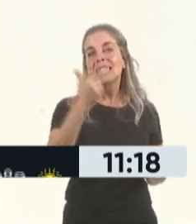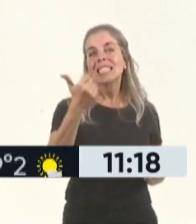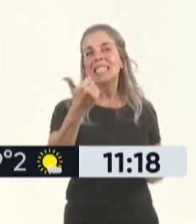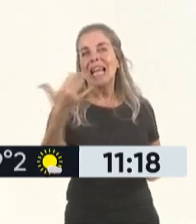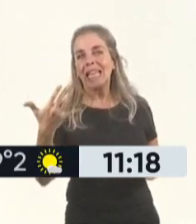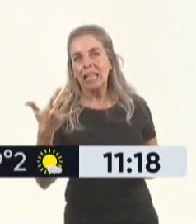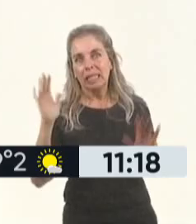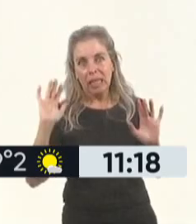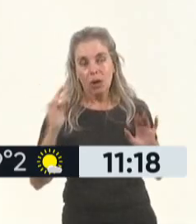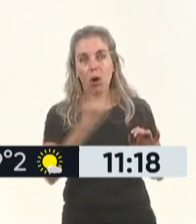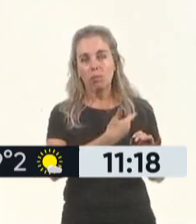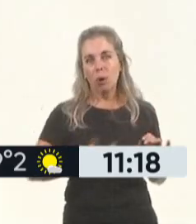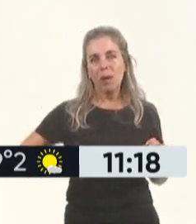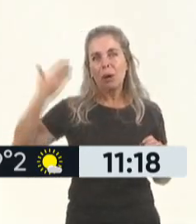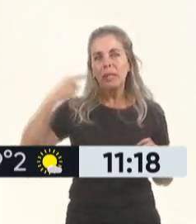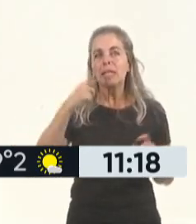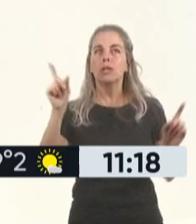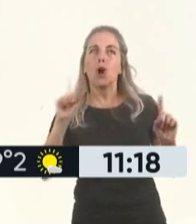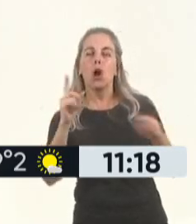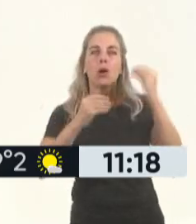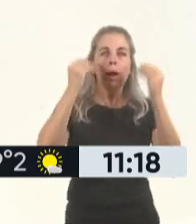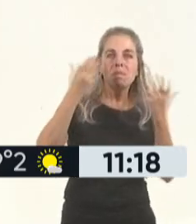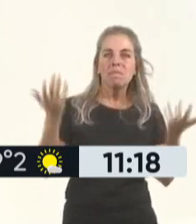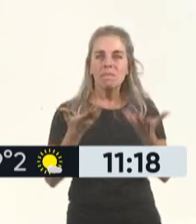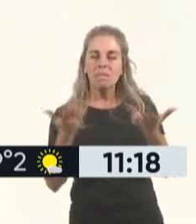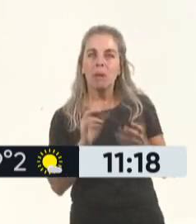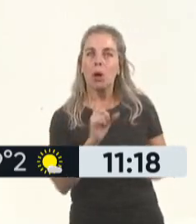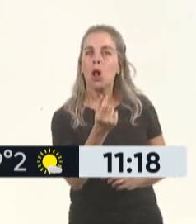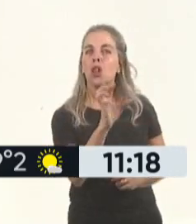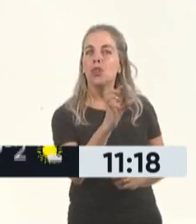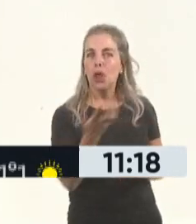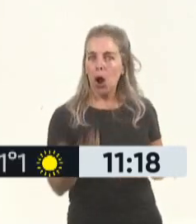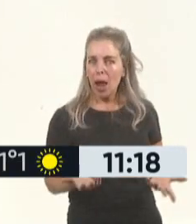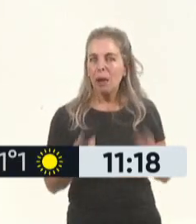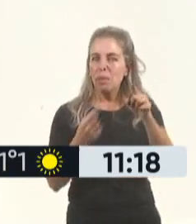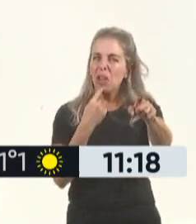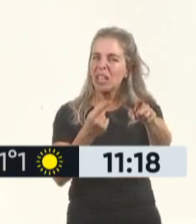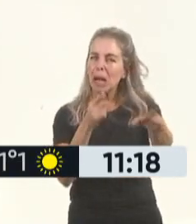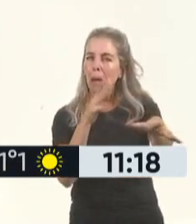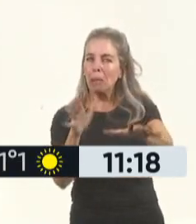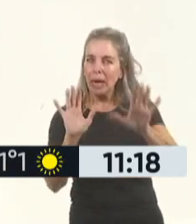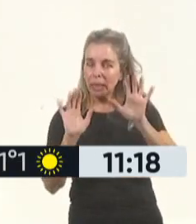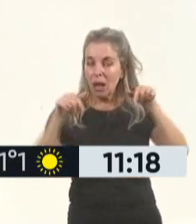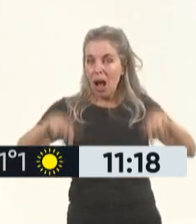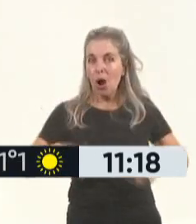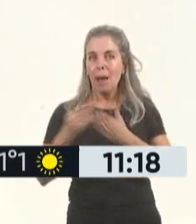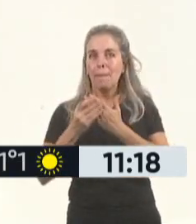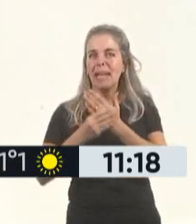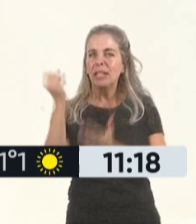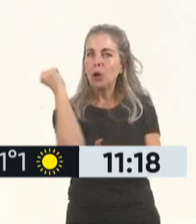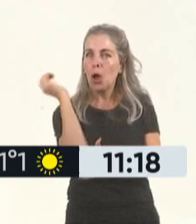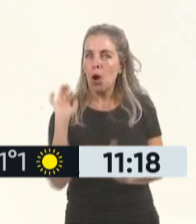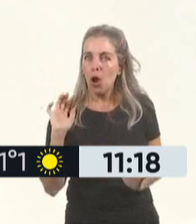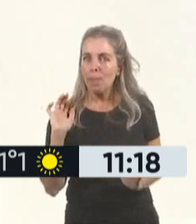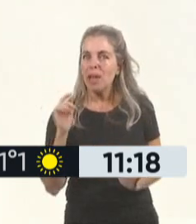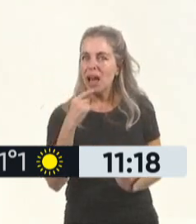mercado chico, no mueve el amperímetro. Bueno, en parte vos habías dicho algo parecido, pero ahora el ministro de Economía dijo